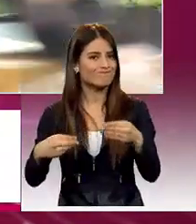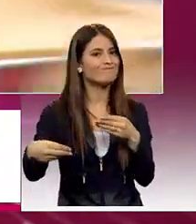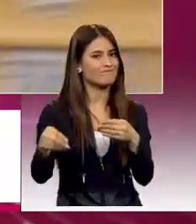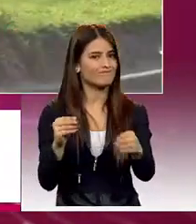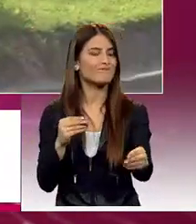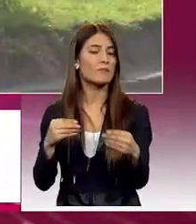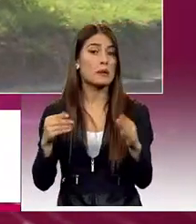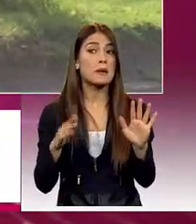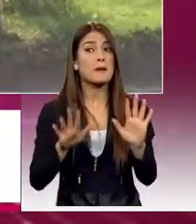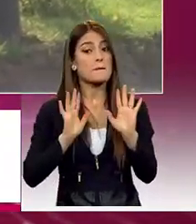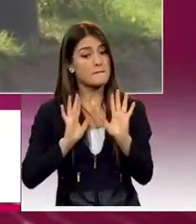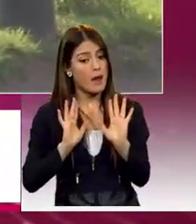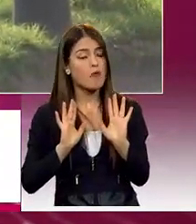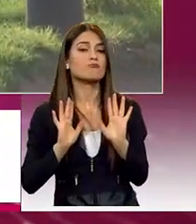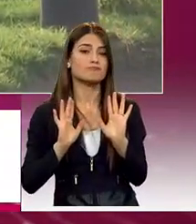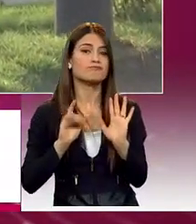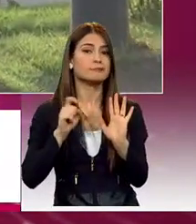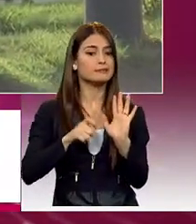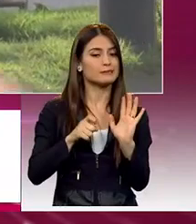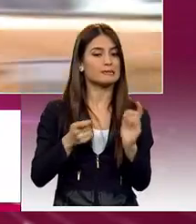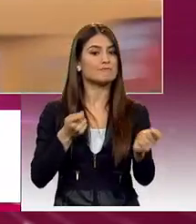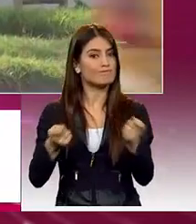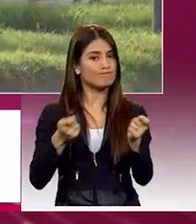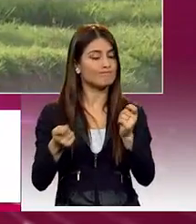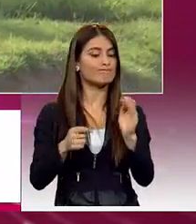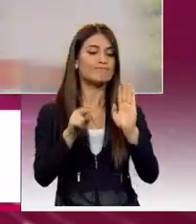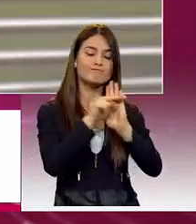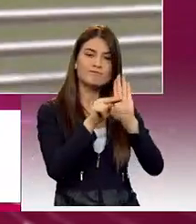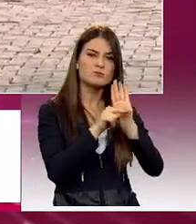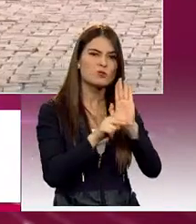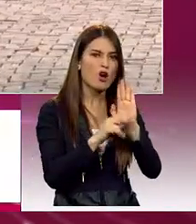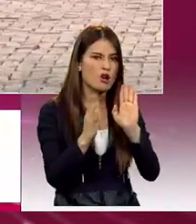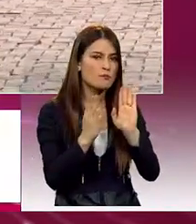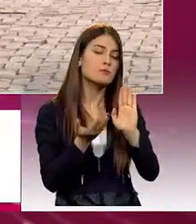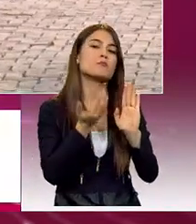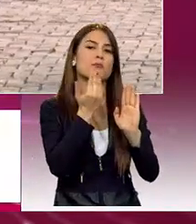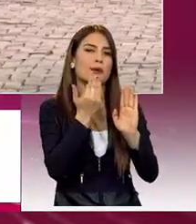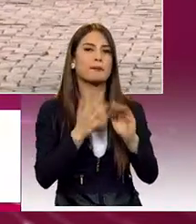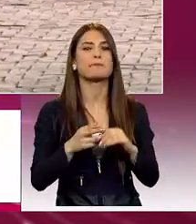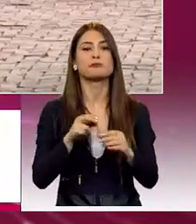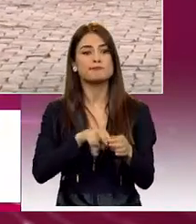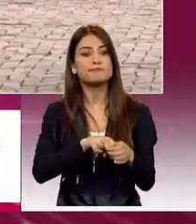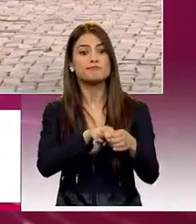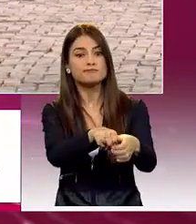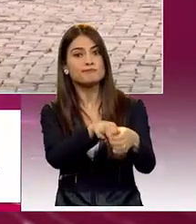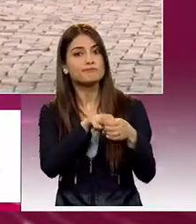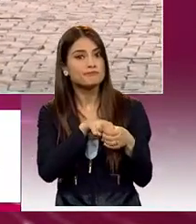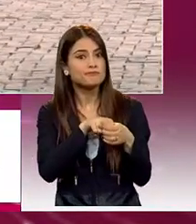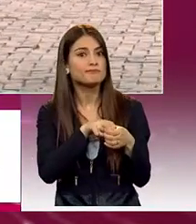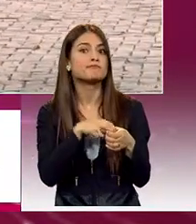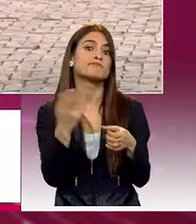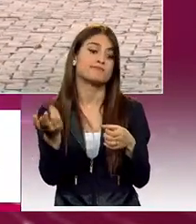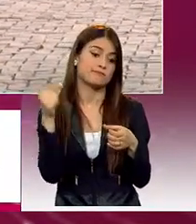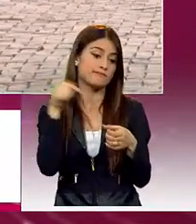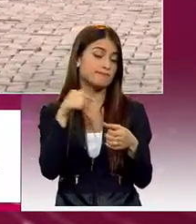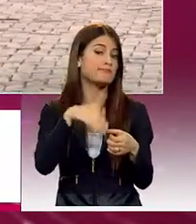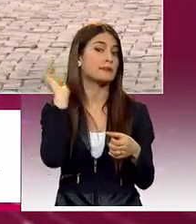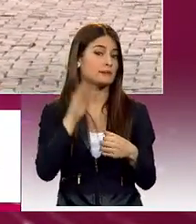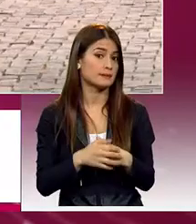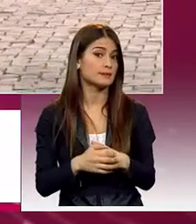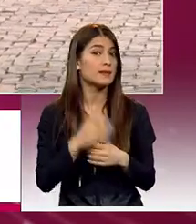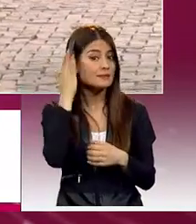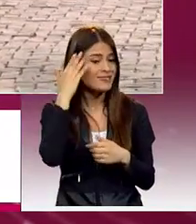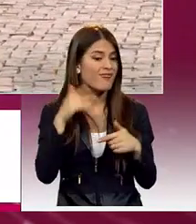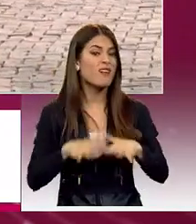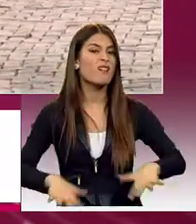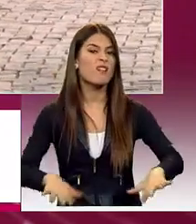eso unos límites que están dados por el transporte público, sobre todo. Recuerde usted que en Bogotá, pues la gente se